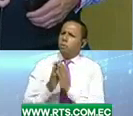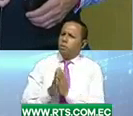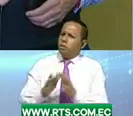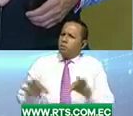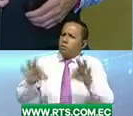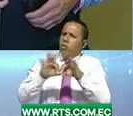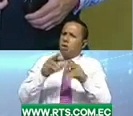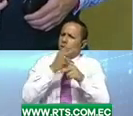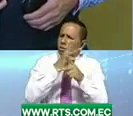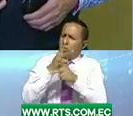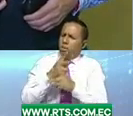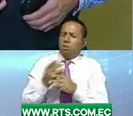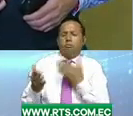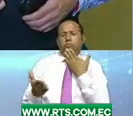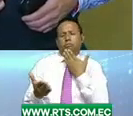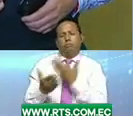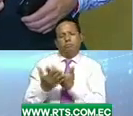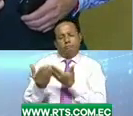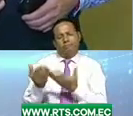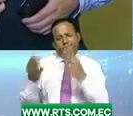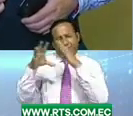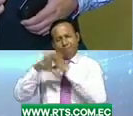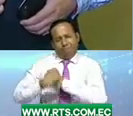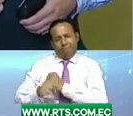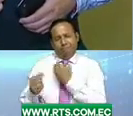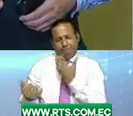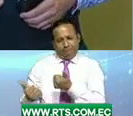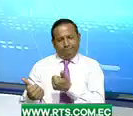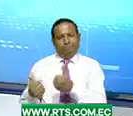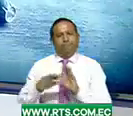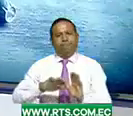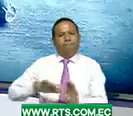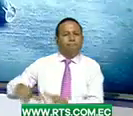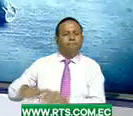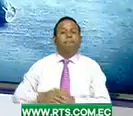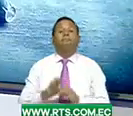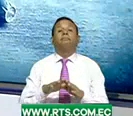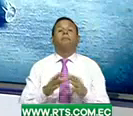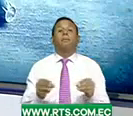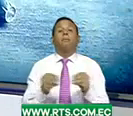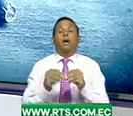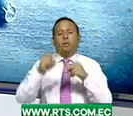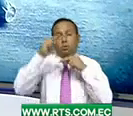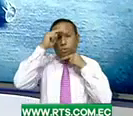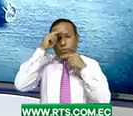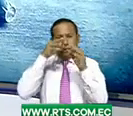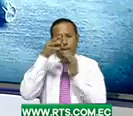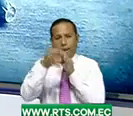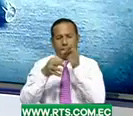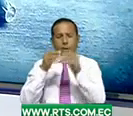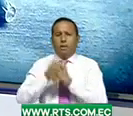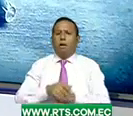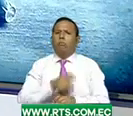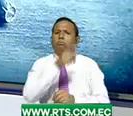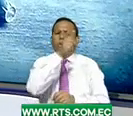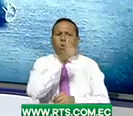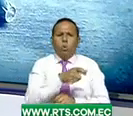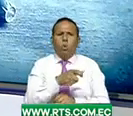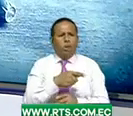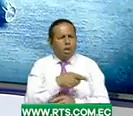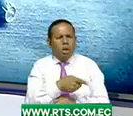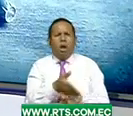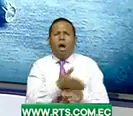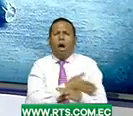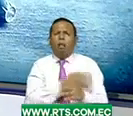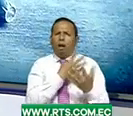que existe. Buen trabajo, buenas noches. Gracias por ese reporte. Seguimos con más noticias. Asesinan a un hombre que tenía pocos